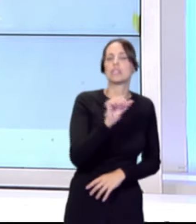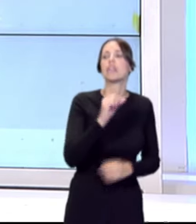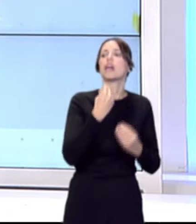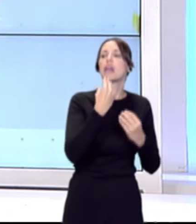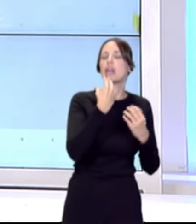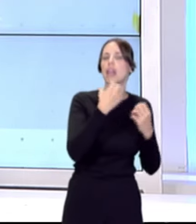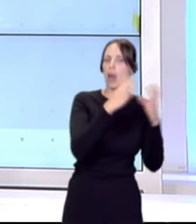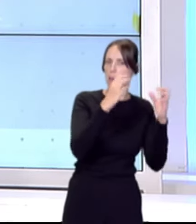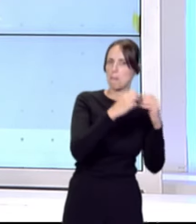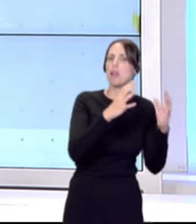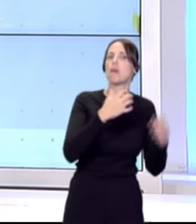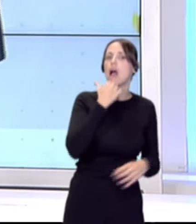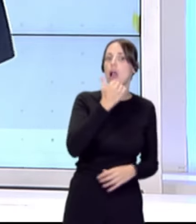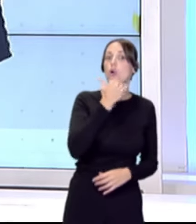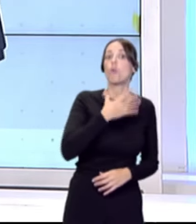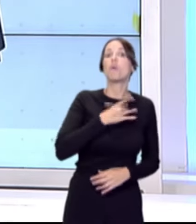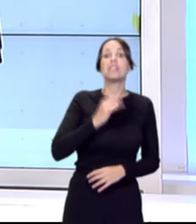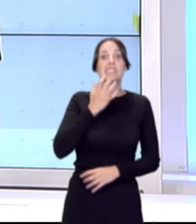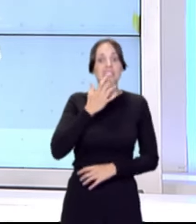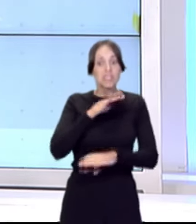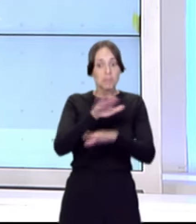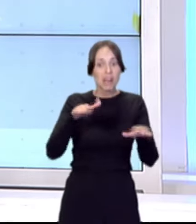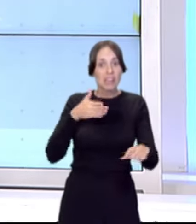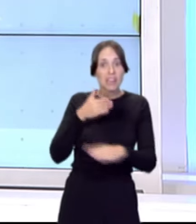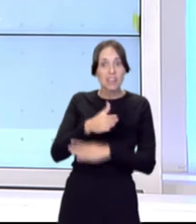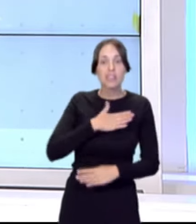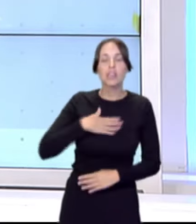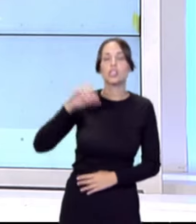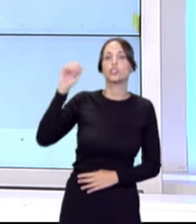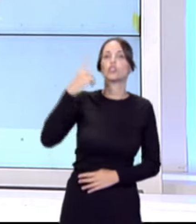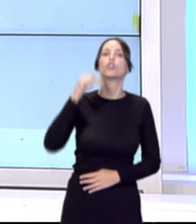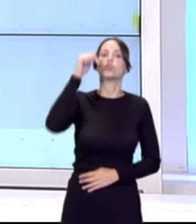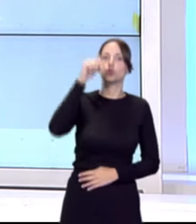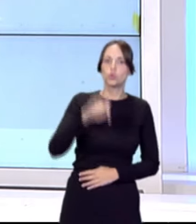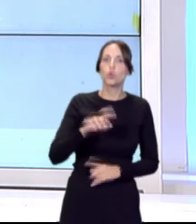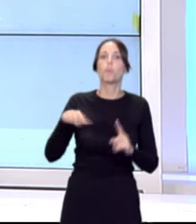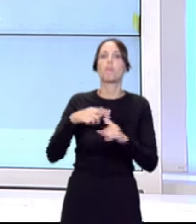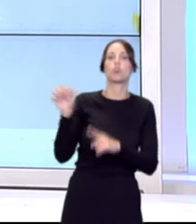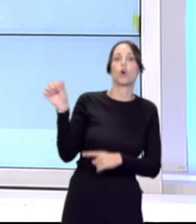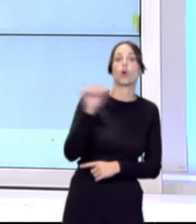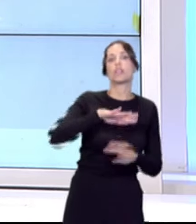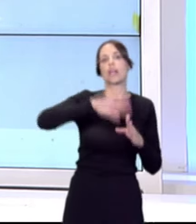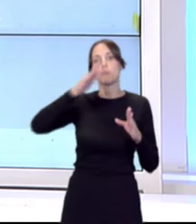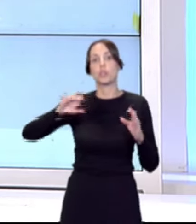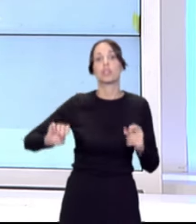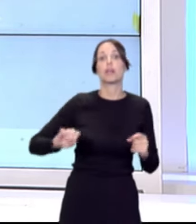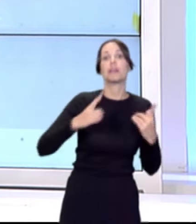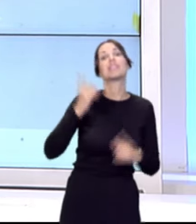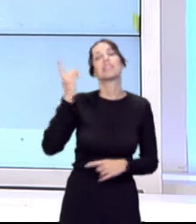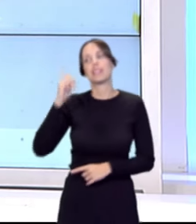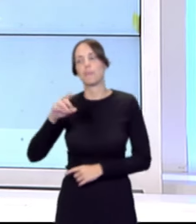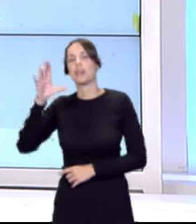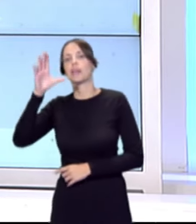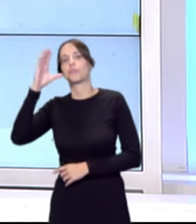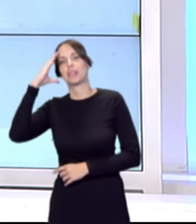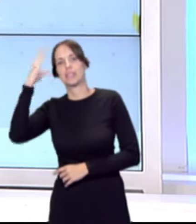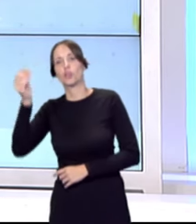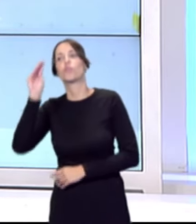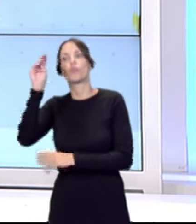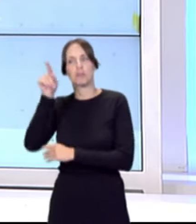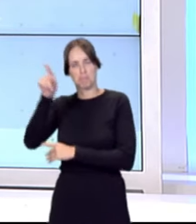más soleado para disfrutar de la playa por el sur y el oeste de las islas más montañosas, también en amplias zonas de Lanzarote y de Fuerteventura, y con temperaturas que